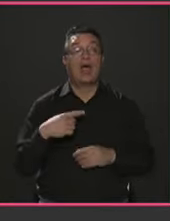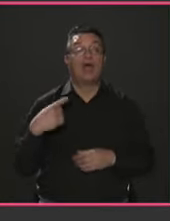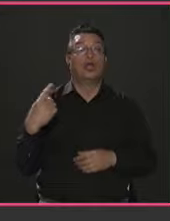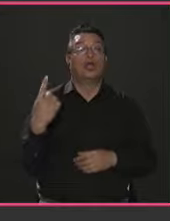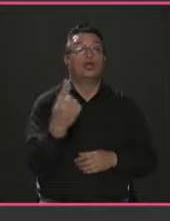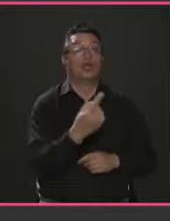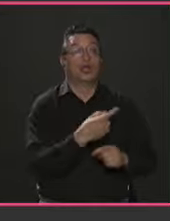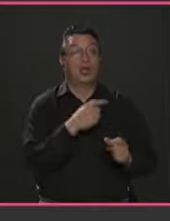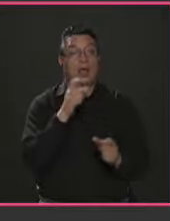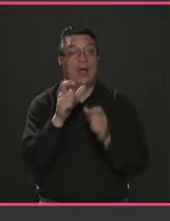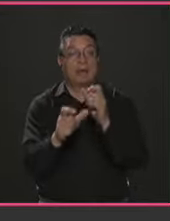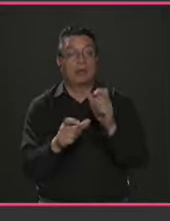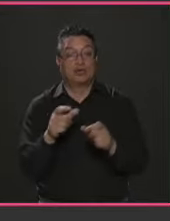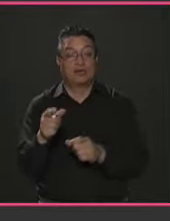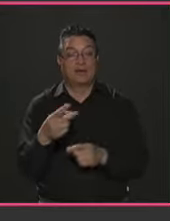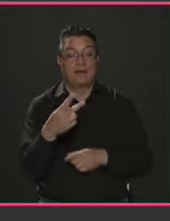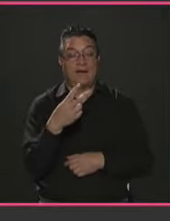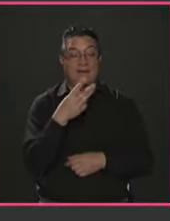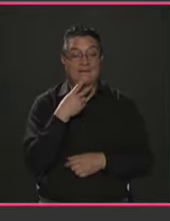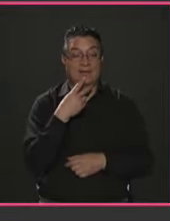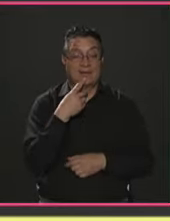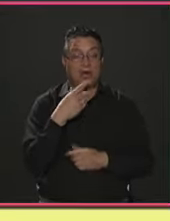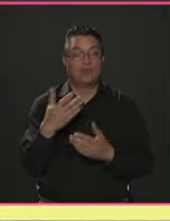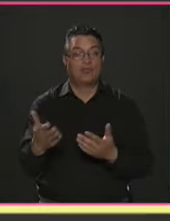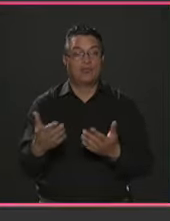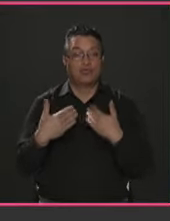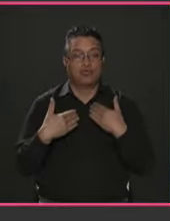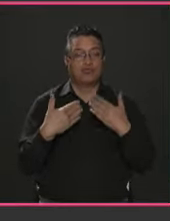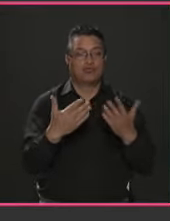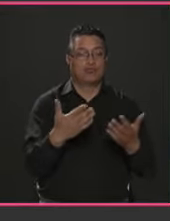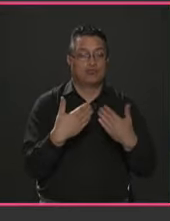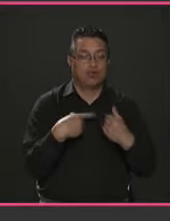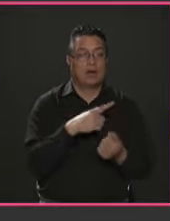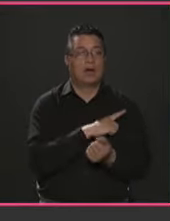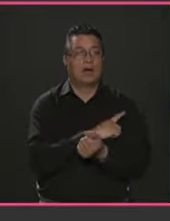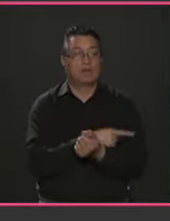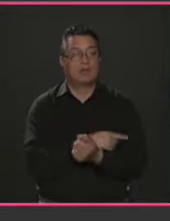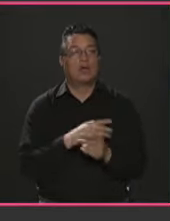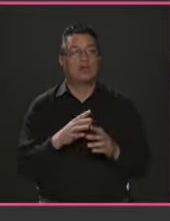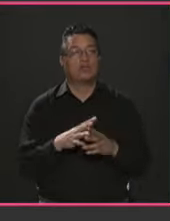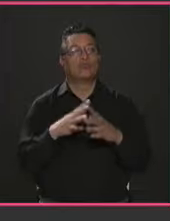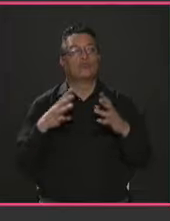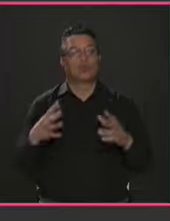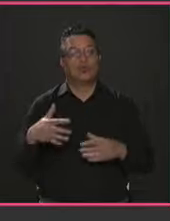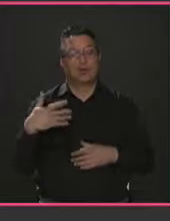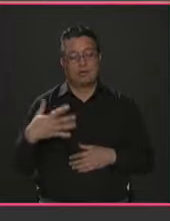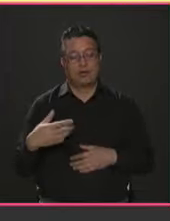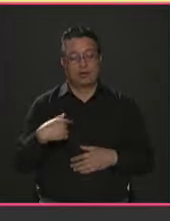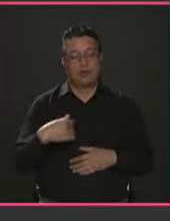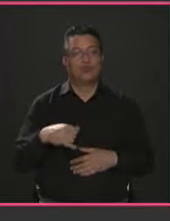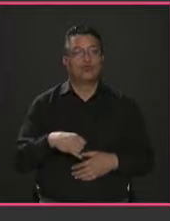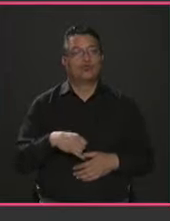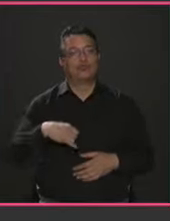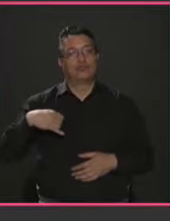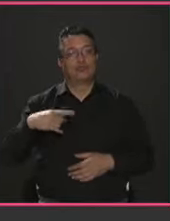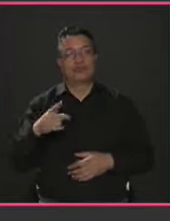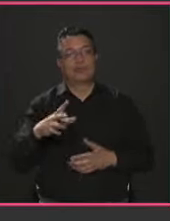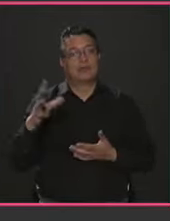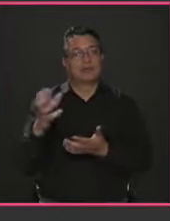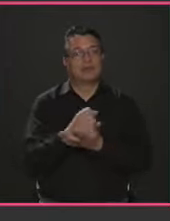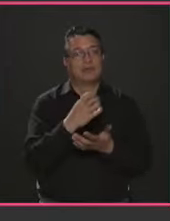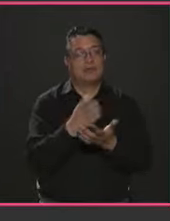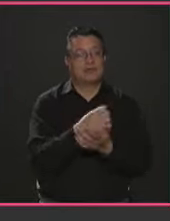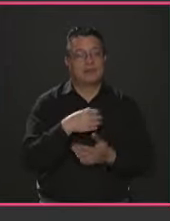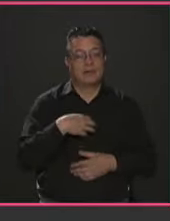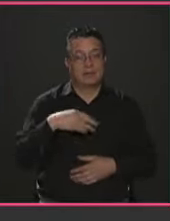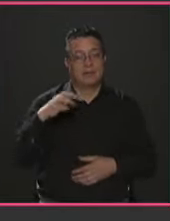personas con las que uno vive como que se contagien de esa energía entonces creo que ha sido muy importante estoy eh orgulloso de todo lo que ha podido lograr mi